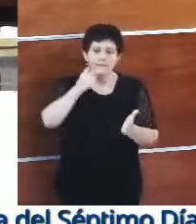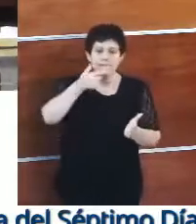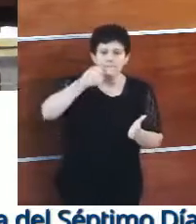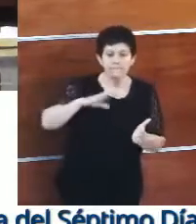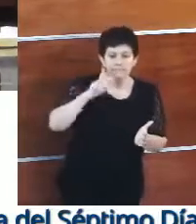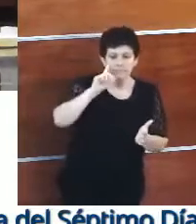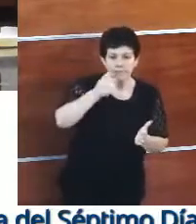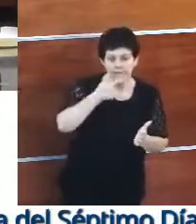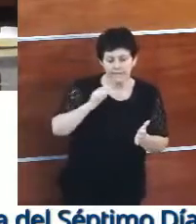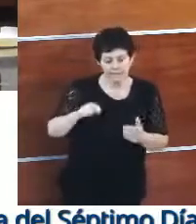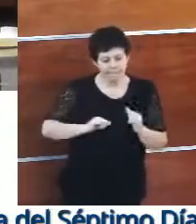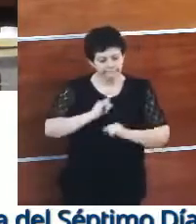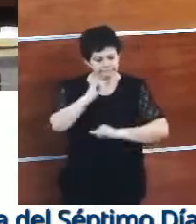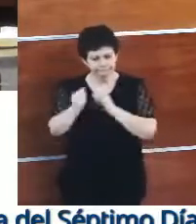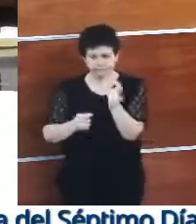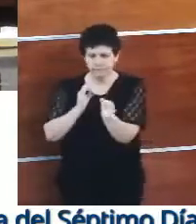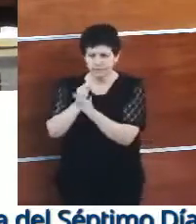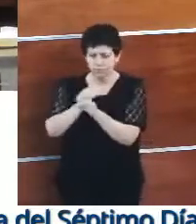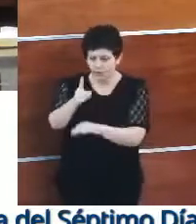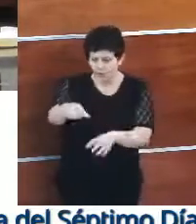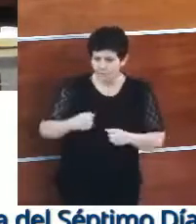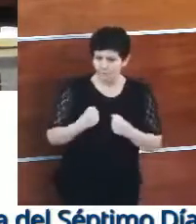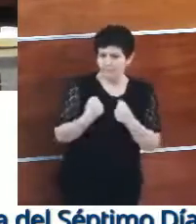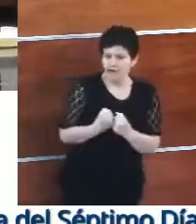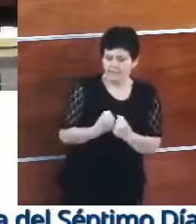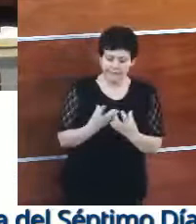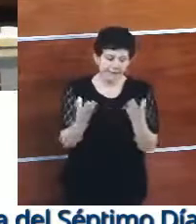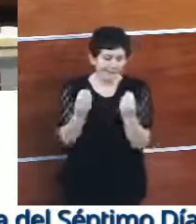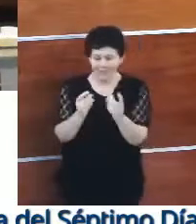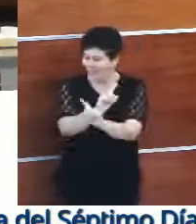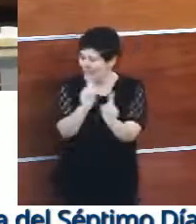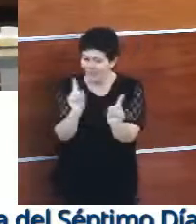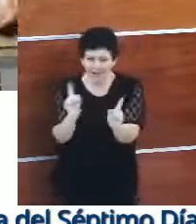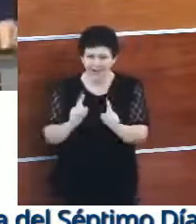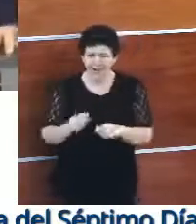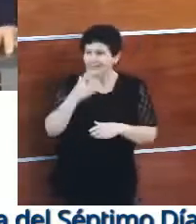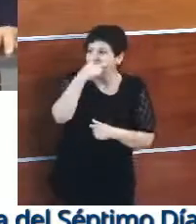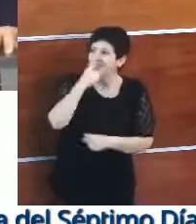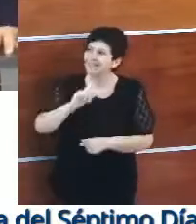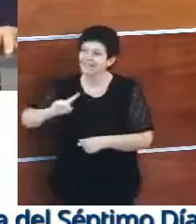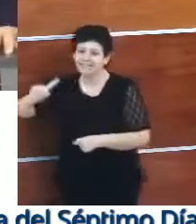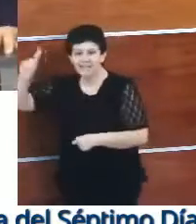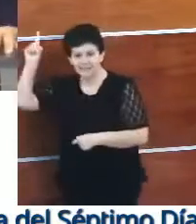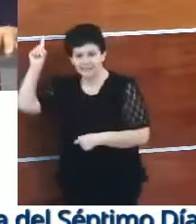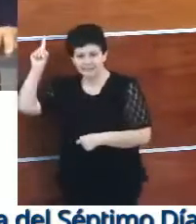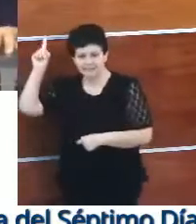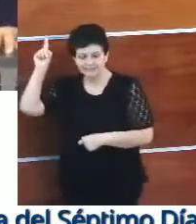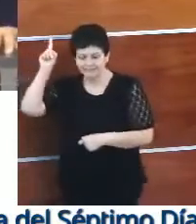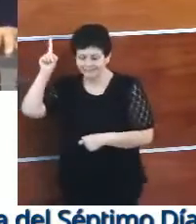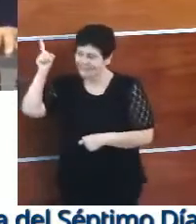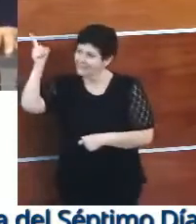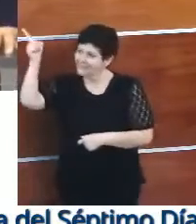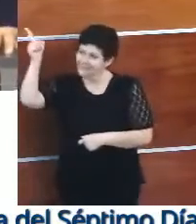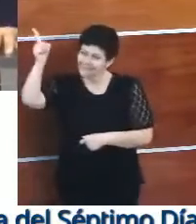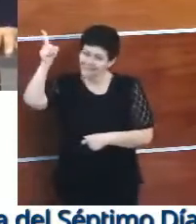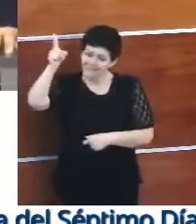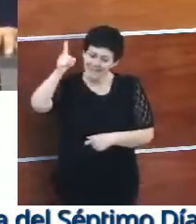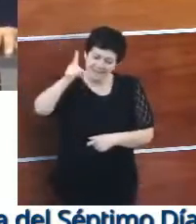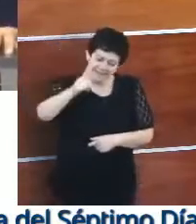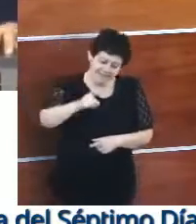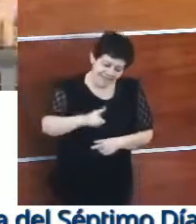dice, esforzaos, no tengan temor, he aquí vuestro Dios viene con